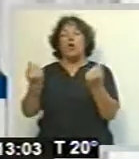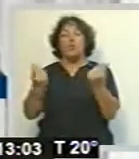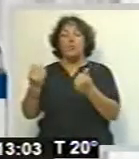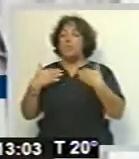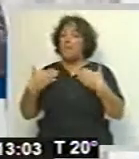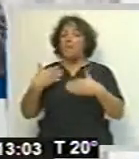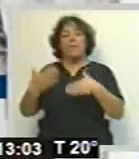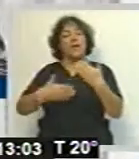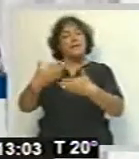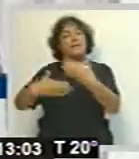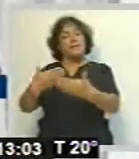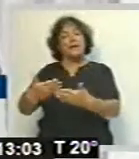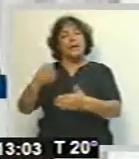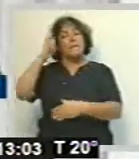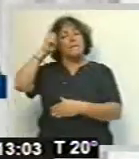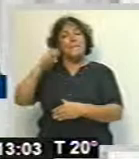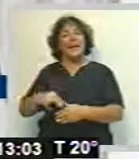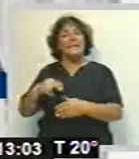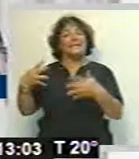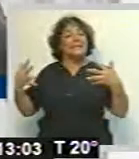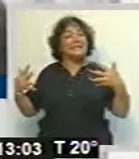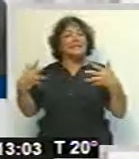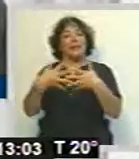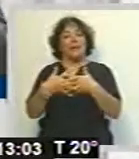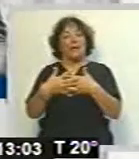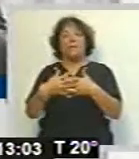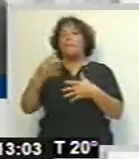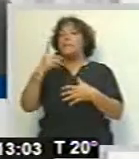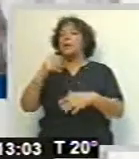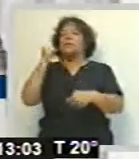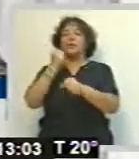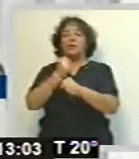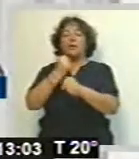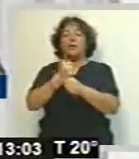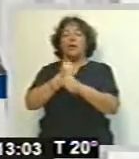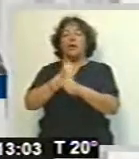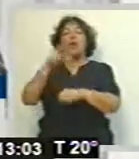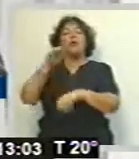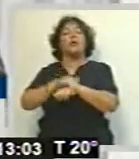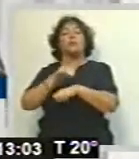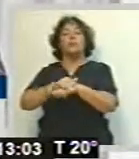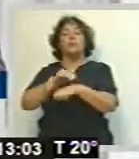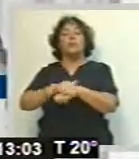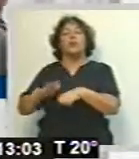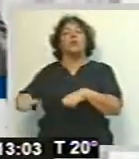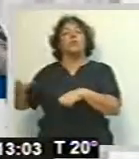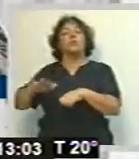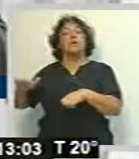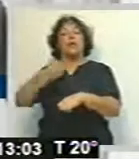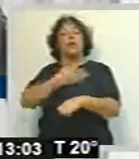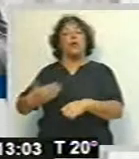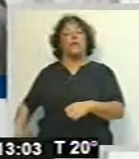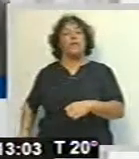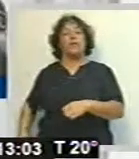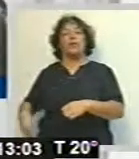avanzar en planes integrados, pero ejecutados bajo la responsabilidad de un área de gobierno que toma